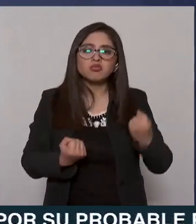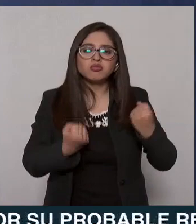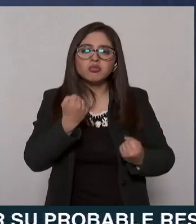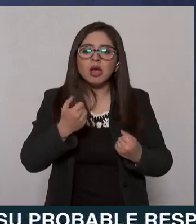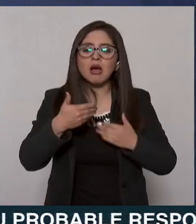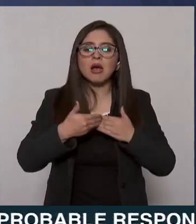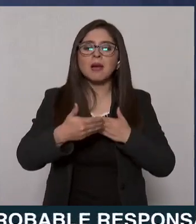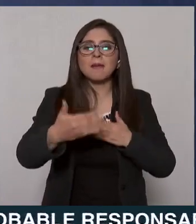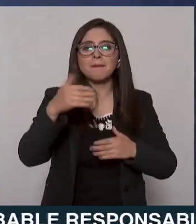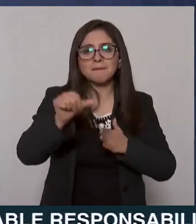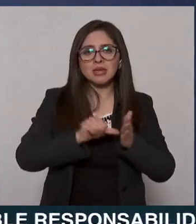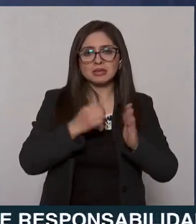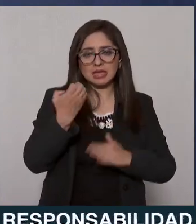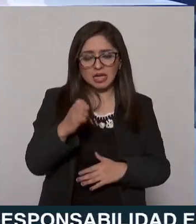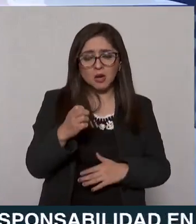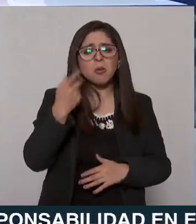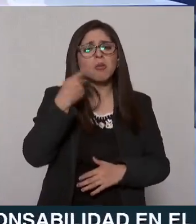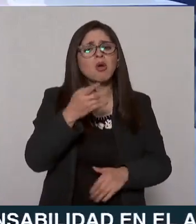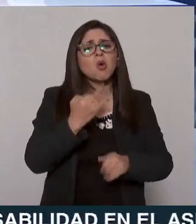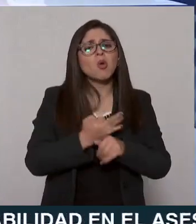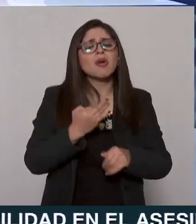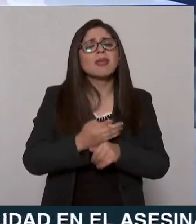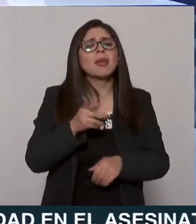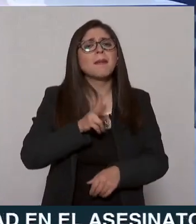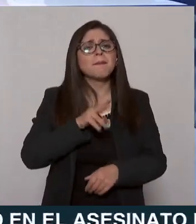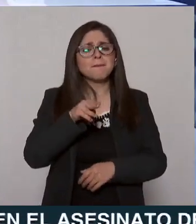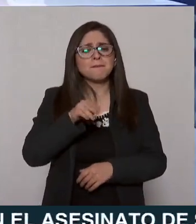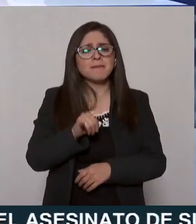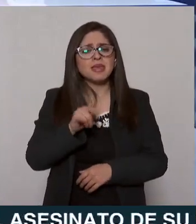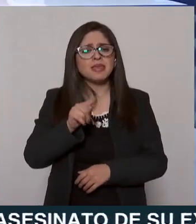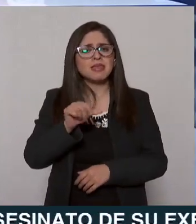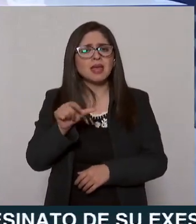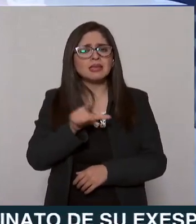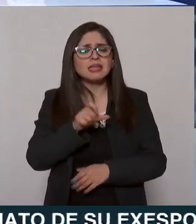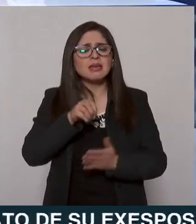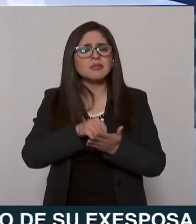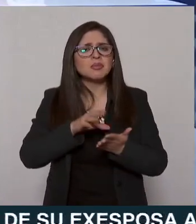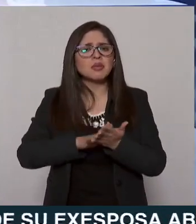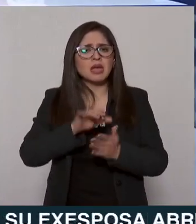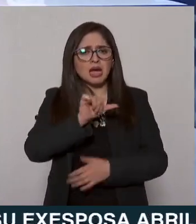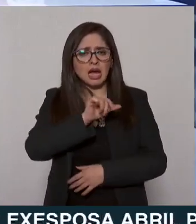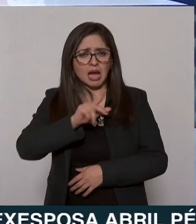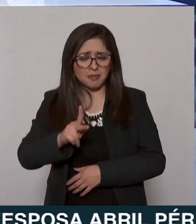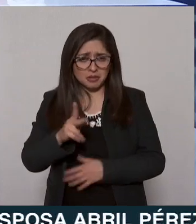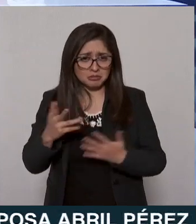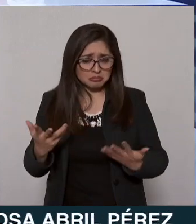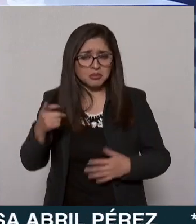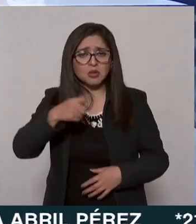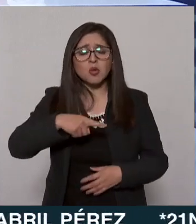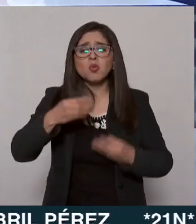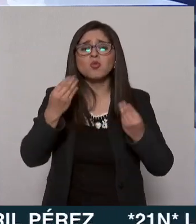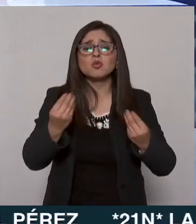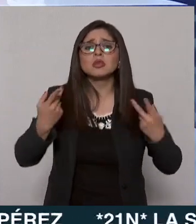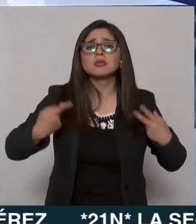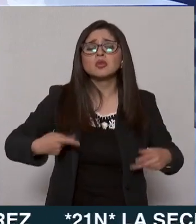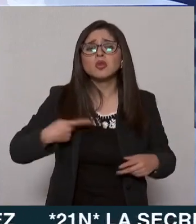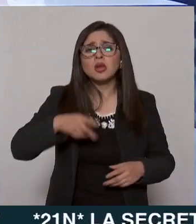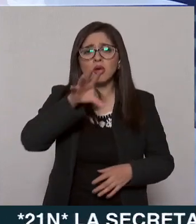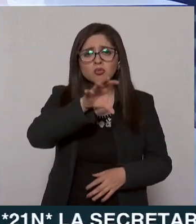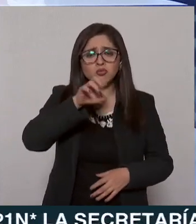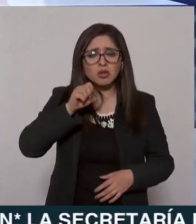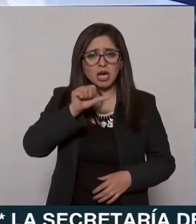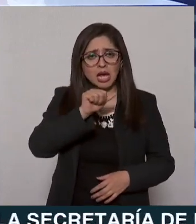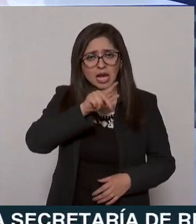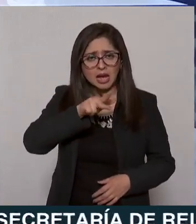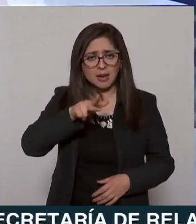segura a través de Mi Taxi. Le llaman aplicación Mi Taxi, pero te quiero preguntar, muchas personas lo buscamos en la App Store o en cualquier otro